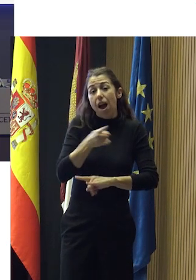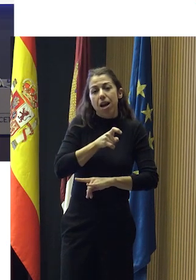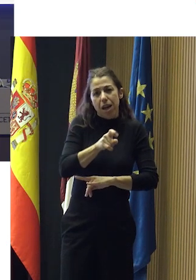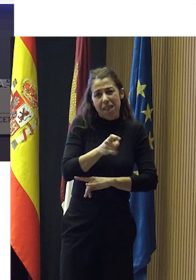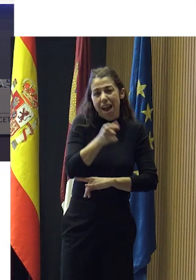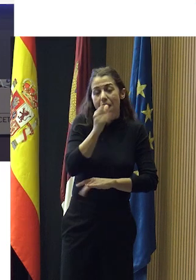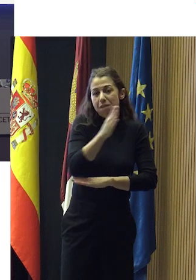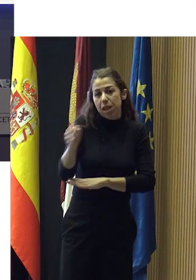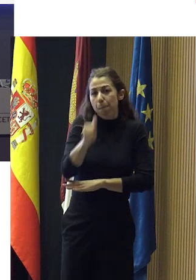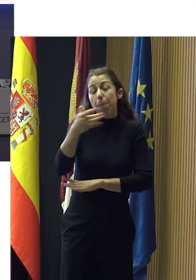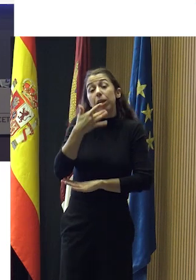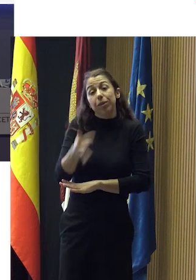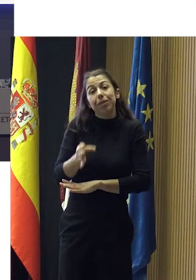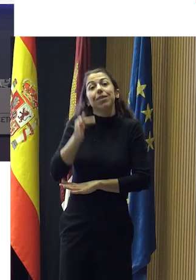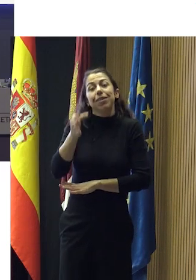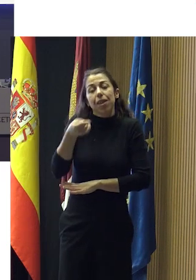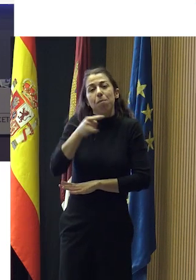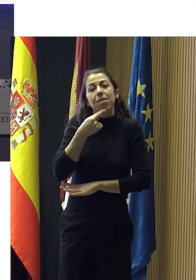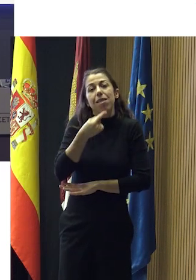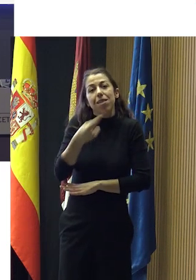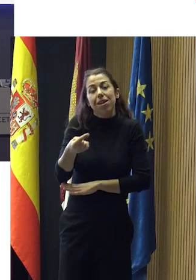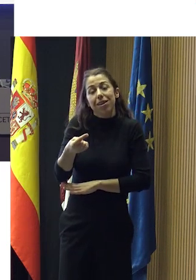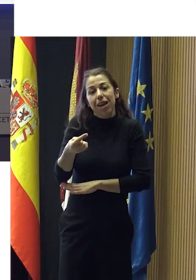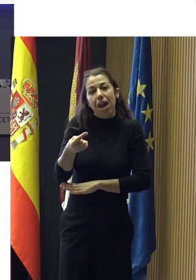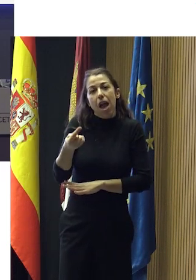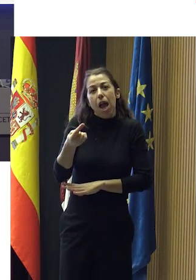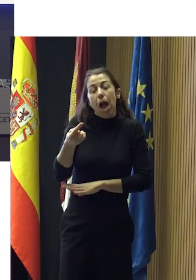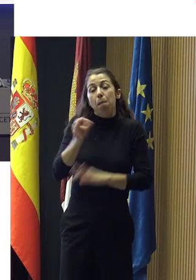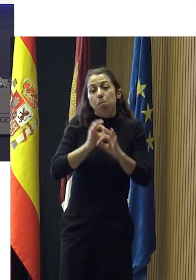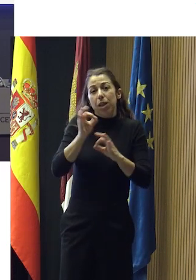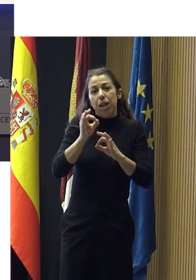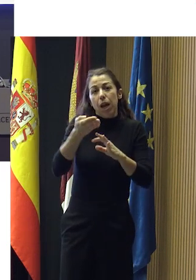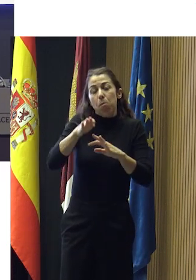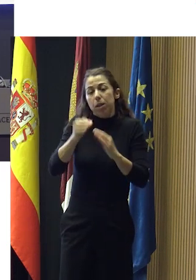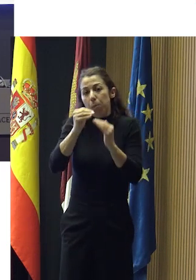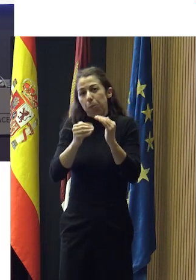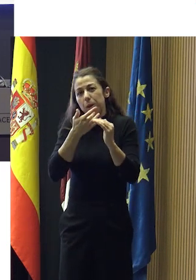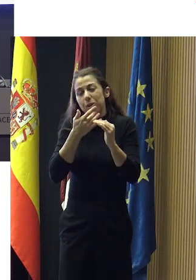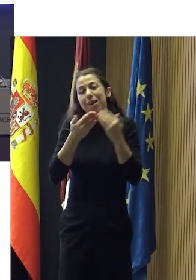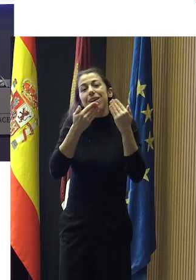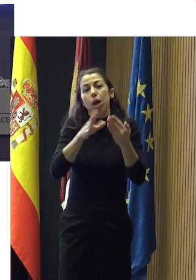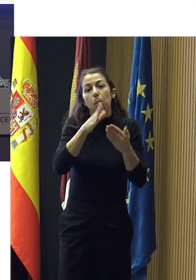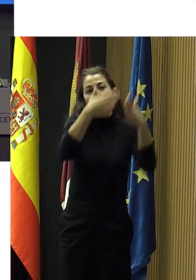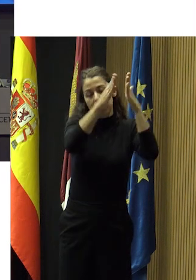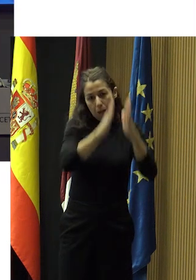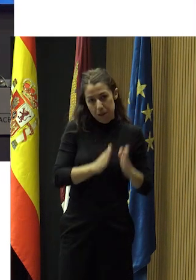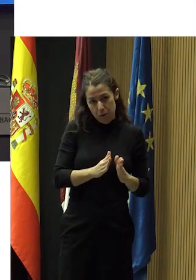cáncer, pero cada vez también sobrevivimos más. Y eso es gracias no solamente a la prevención, sino también a los